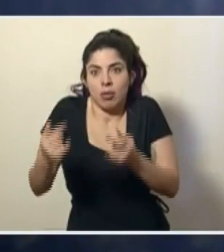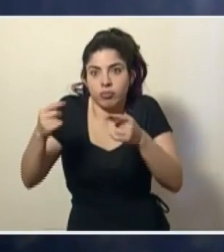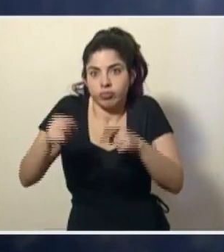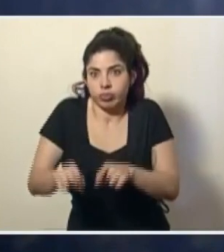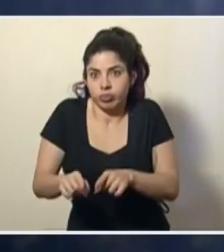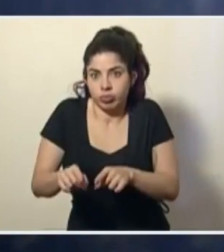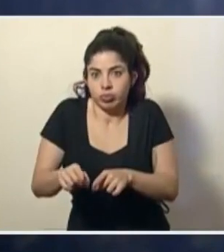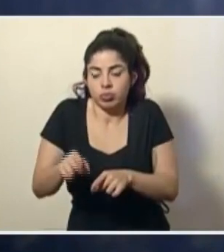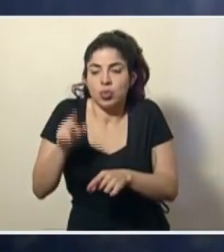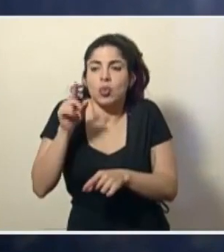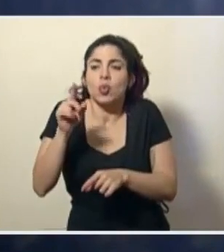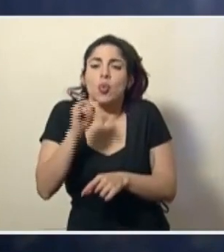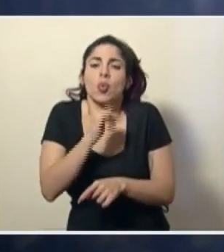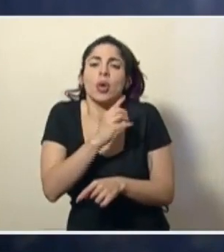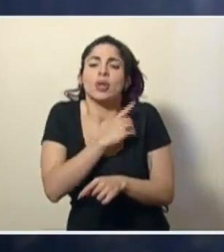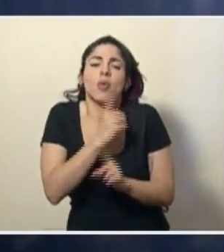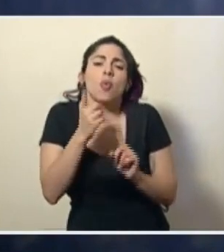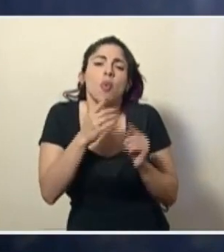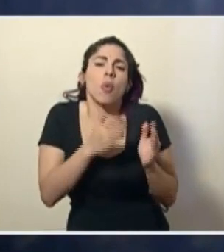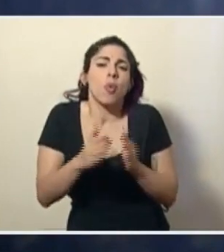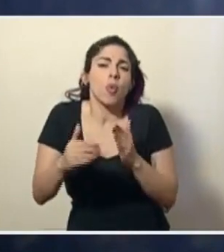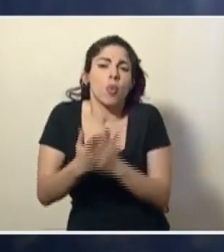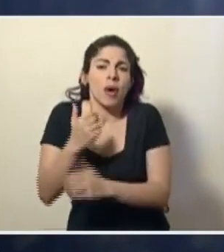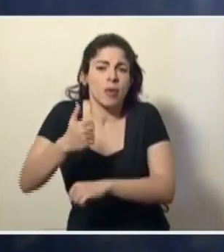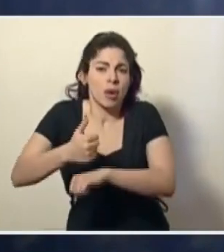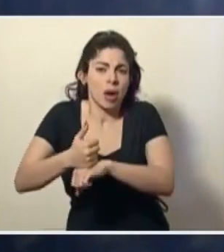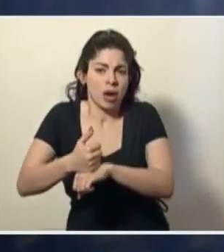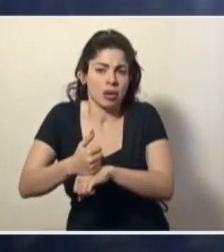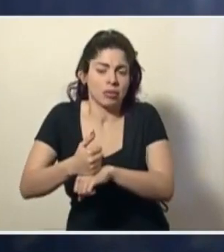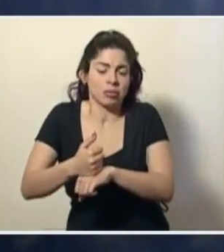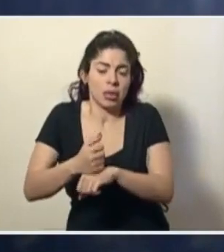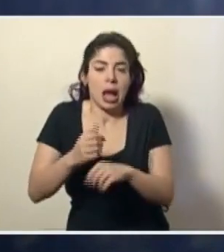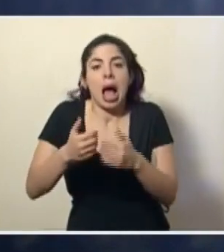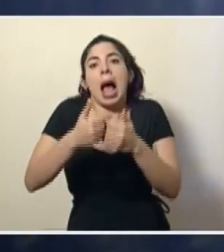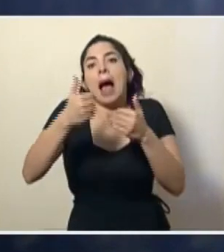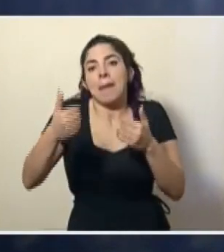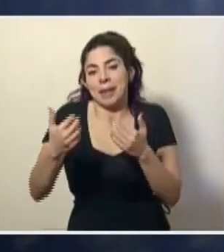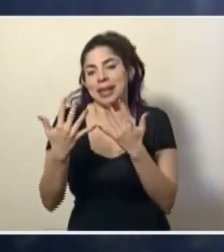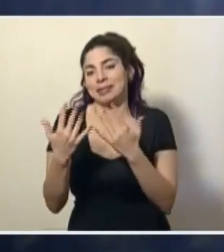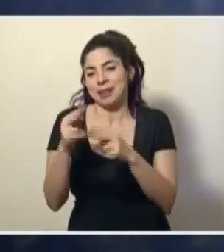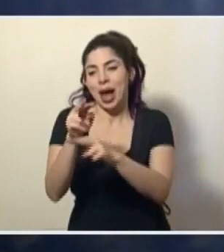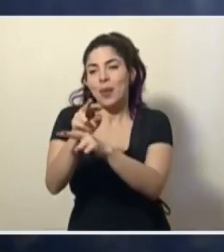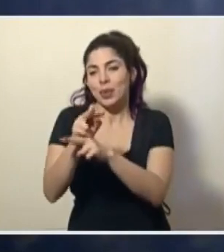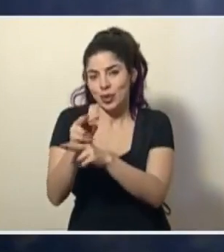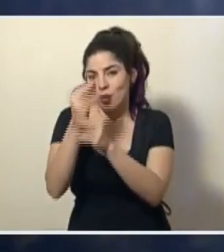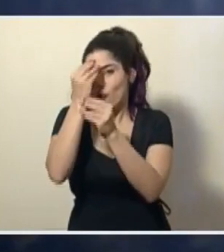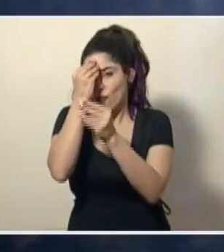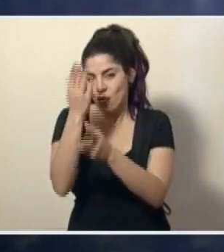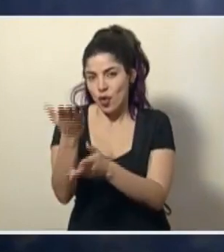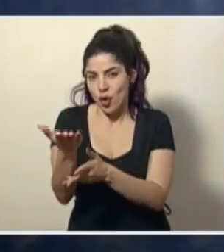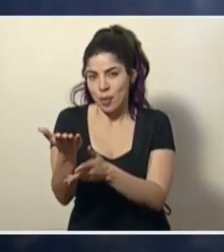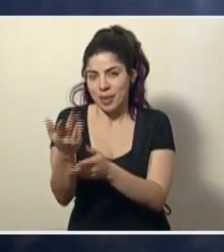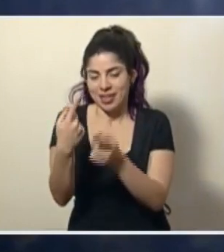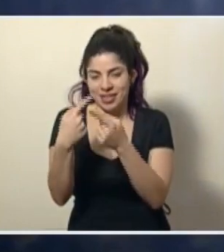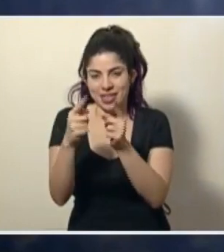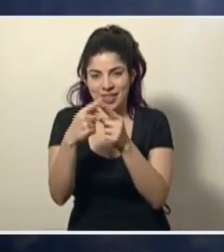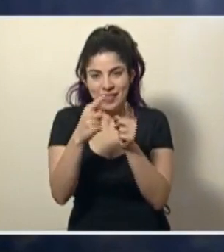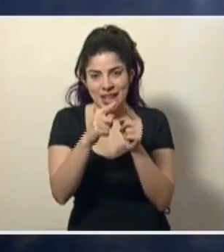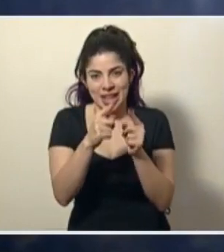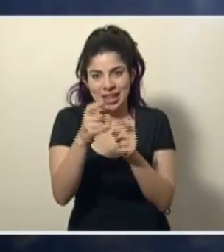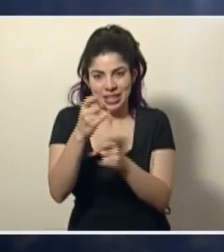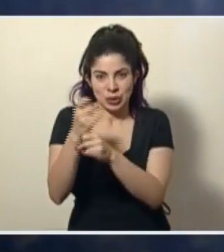presentando está adoptando la Junta Directiva, independiente de esperar a una auditoría o a los informes de